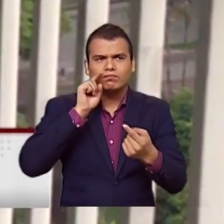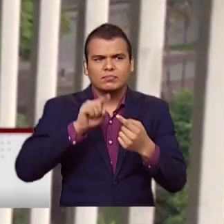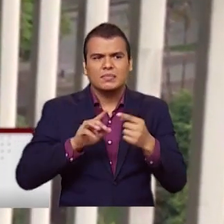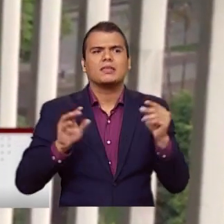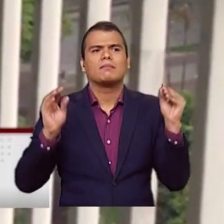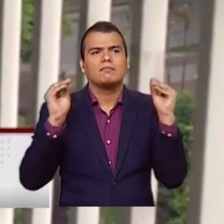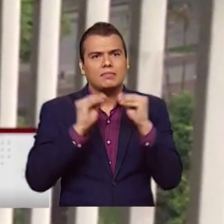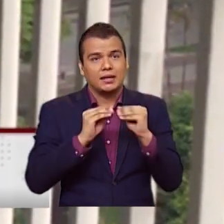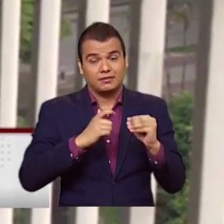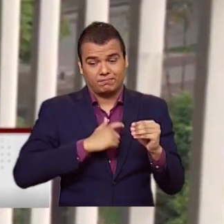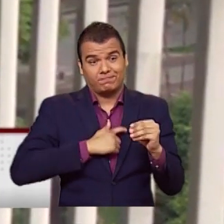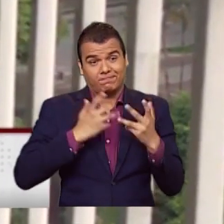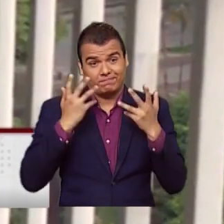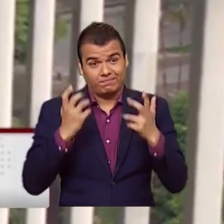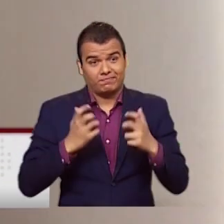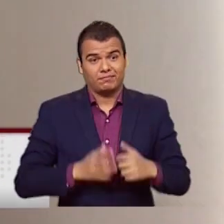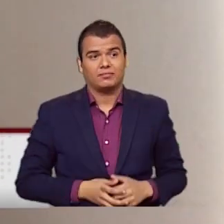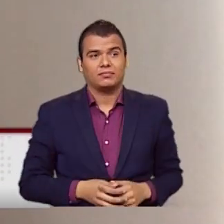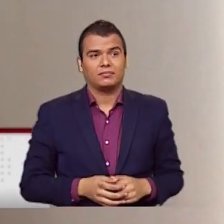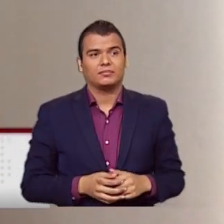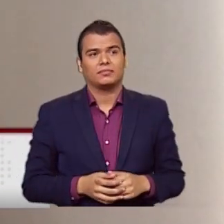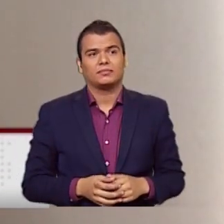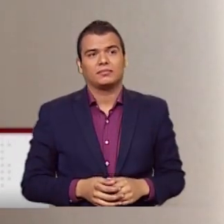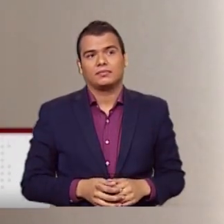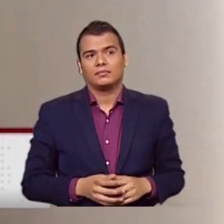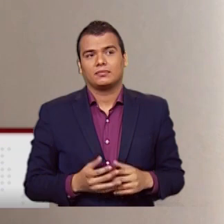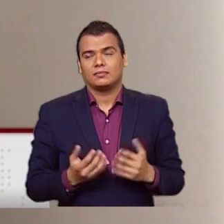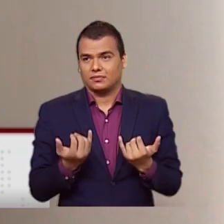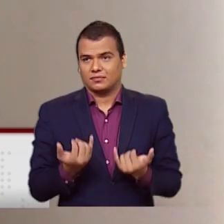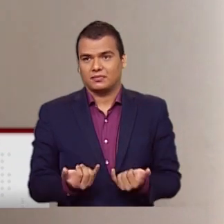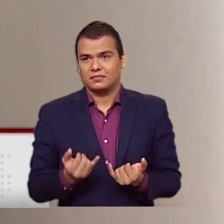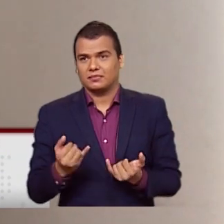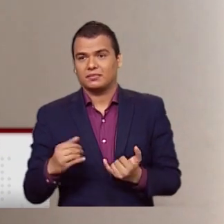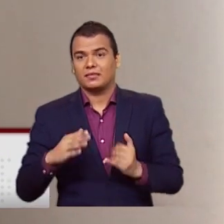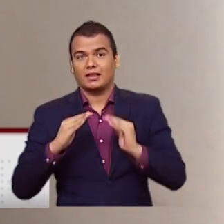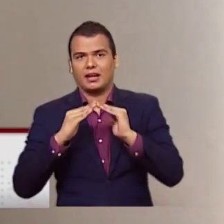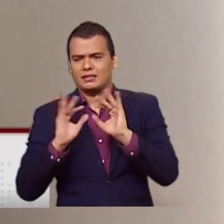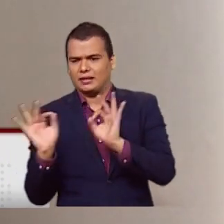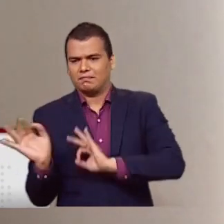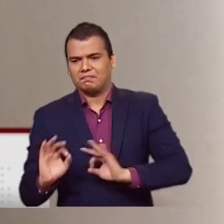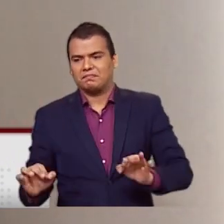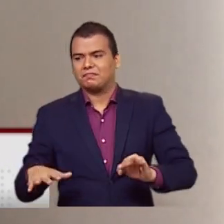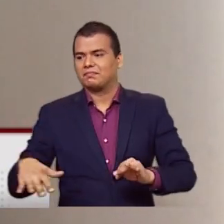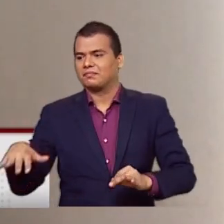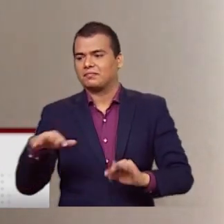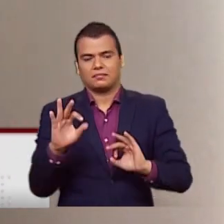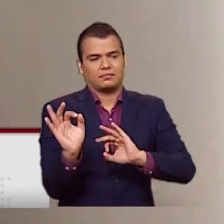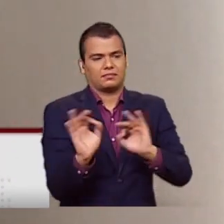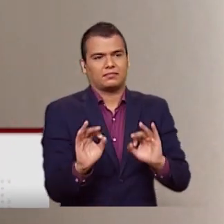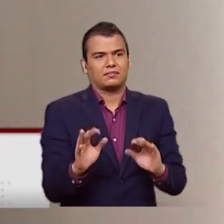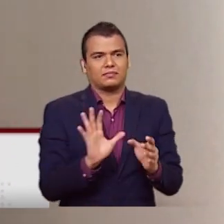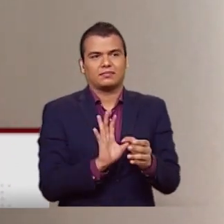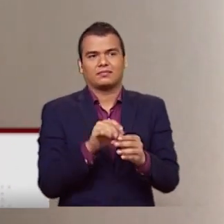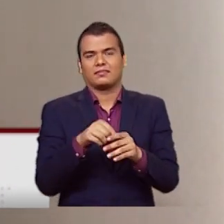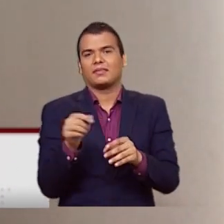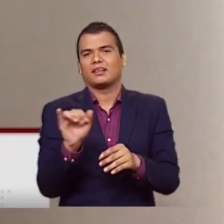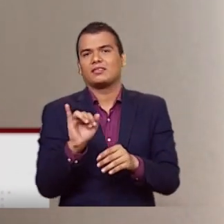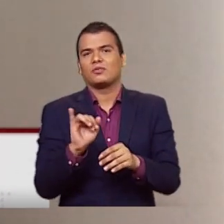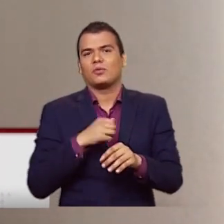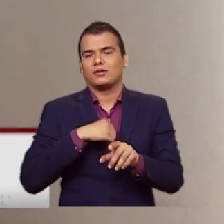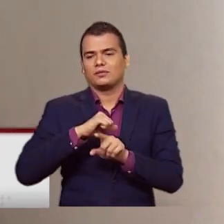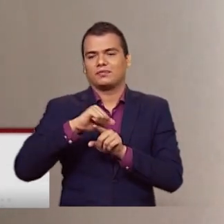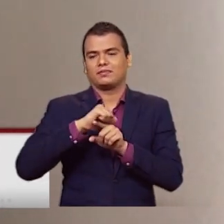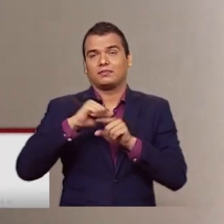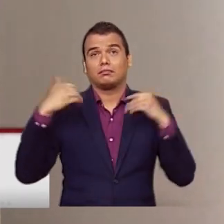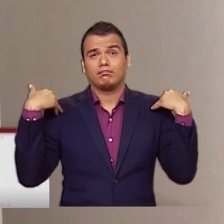una nueva medalla de oro. Básicamente nos tocó adecuar varios espacios de la casa para poder convertirlos, digamos así, en el gimnasio